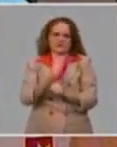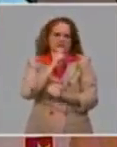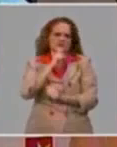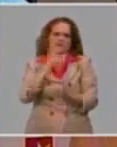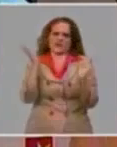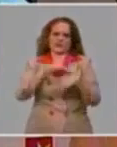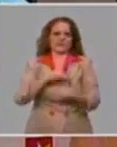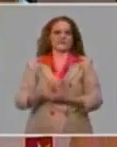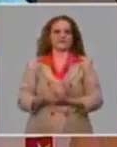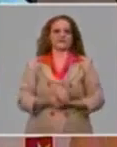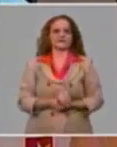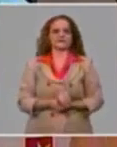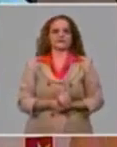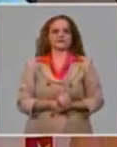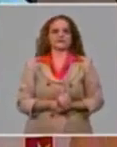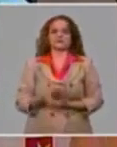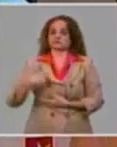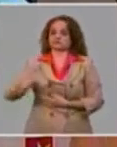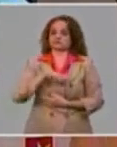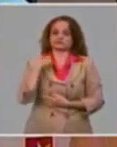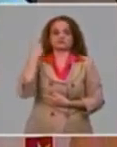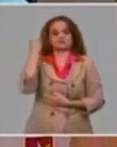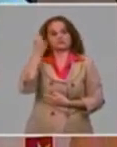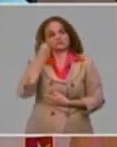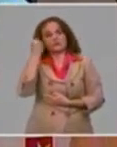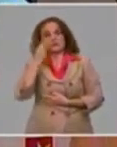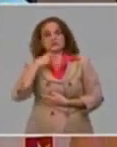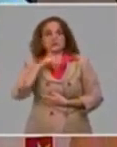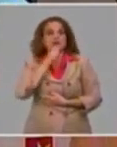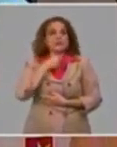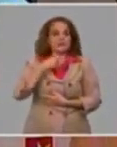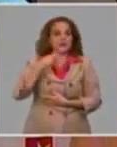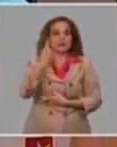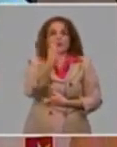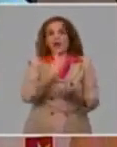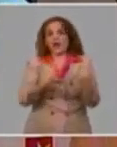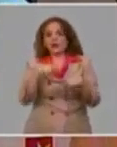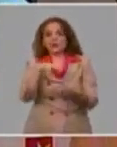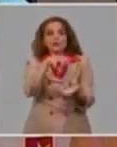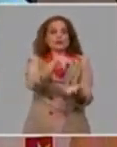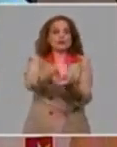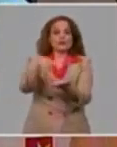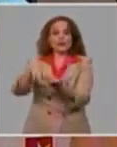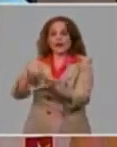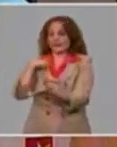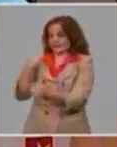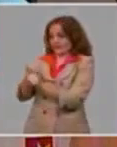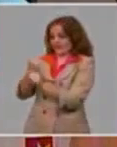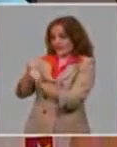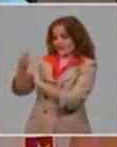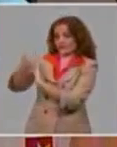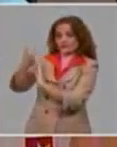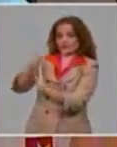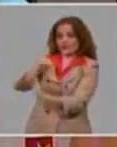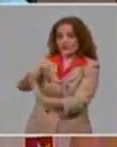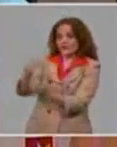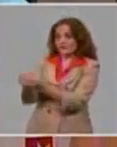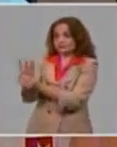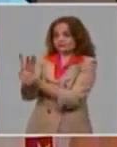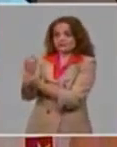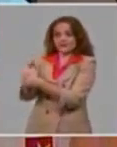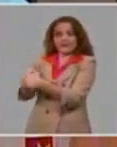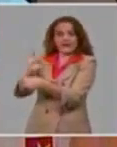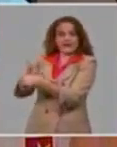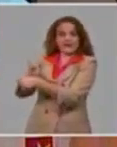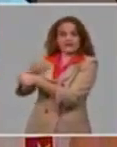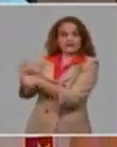Teníamos preocupación que podía surgir algún evento en alguna de las inversiones importantes, pero no surgió ningún